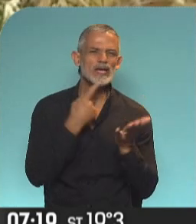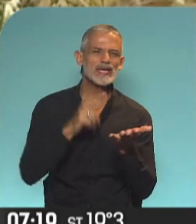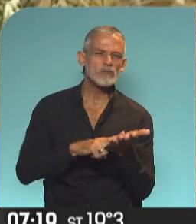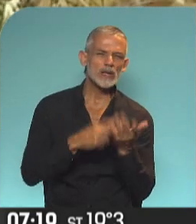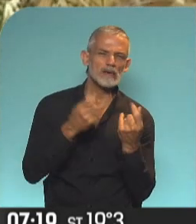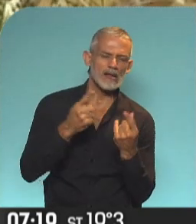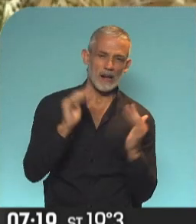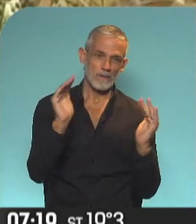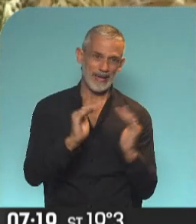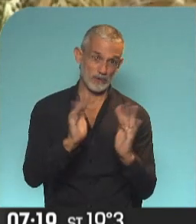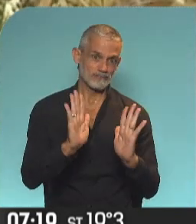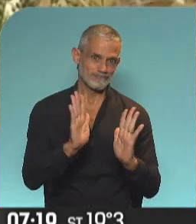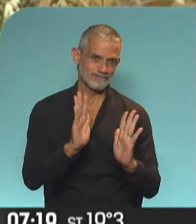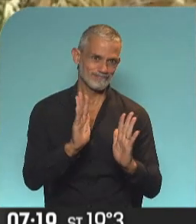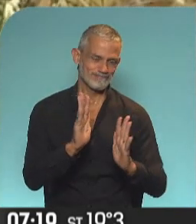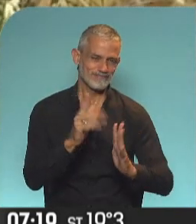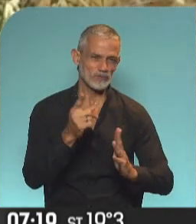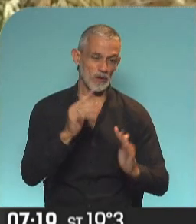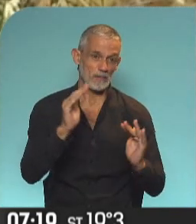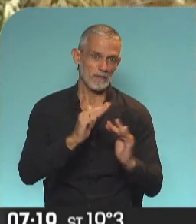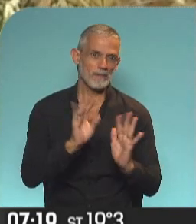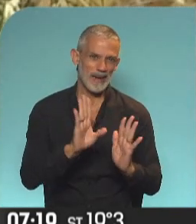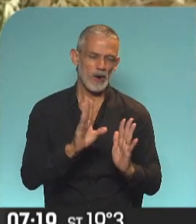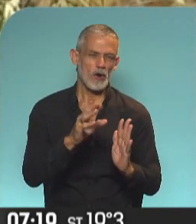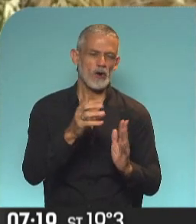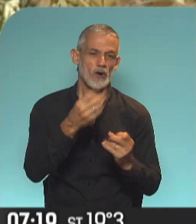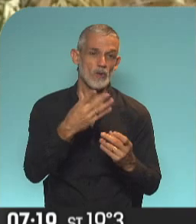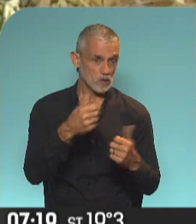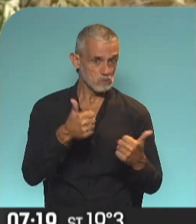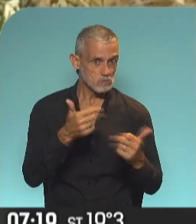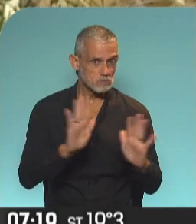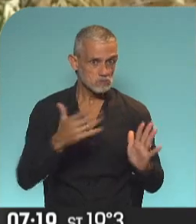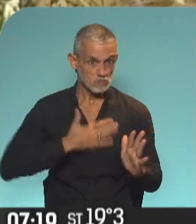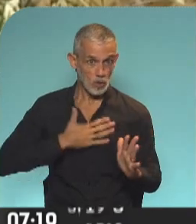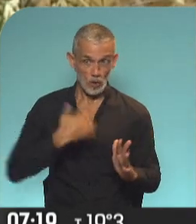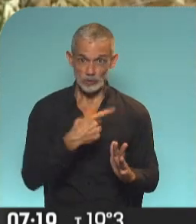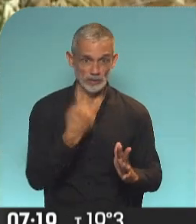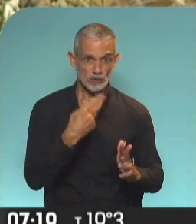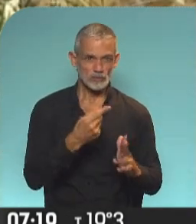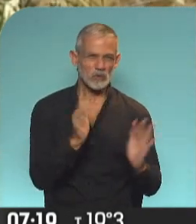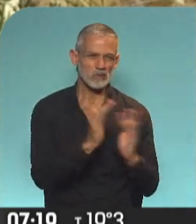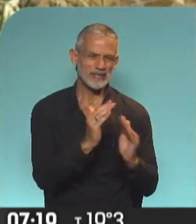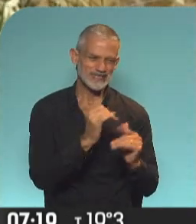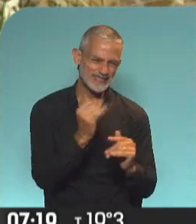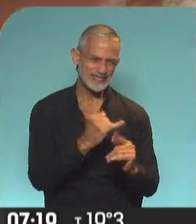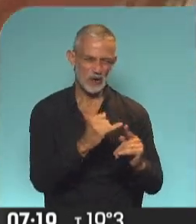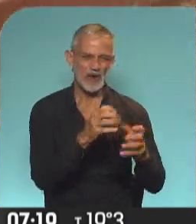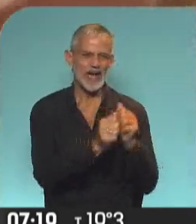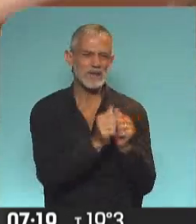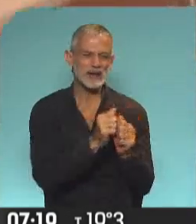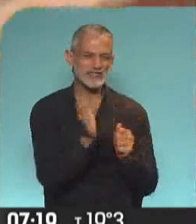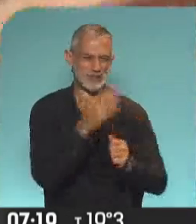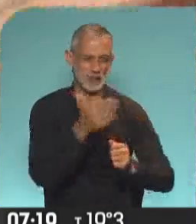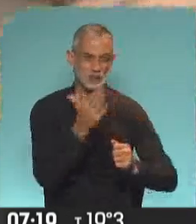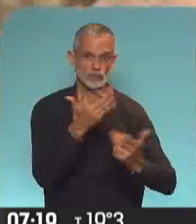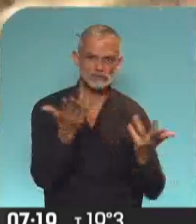medianos productores, por eso fueron las retenciones segmentadas, que las festejamos muchísimo los pequeños y medianos productores del campo, no se explica